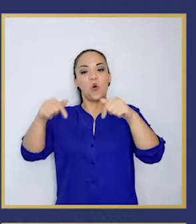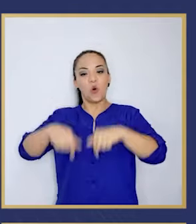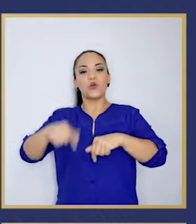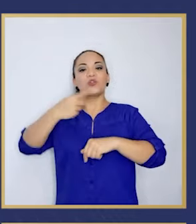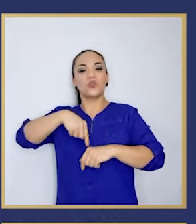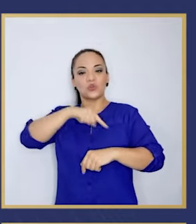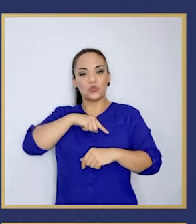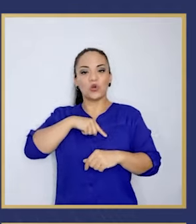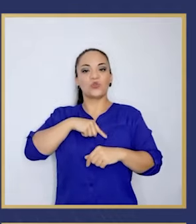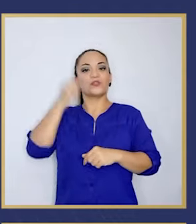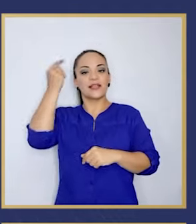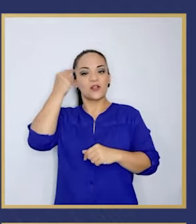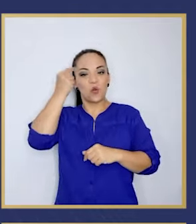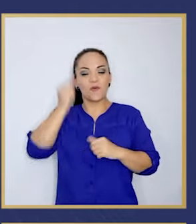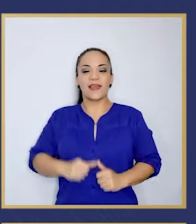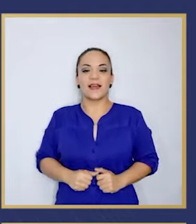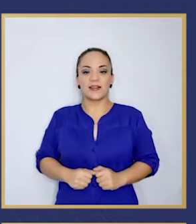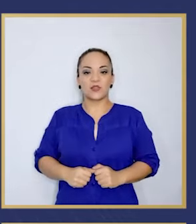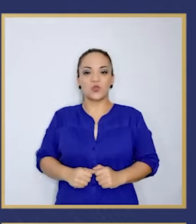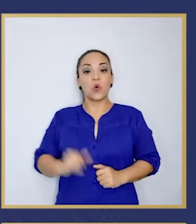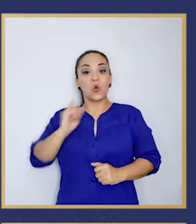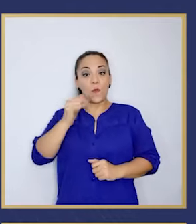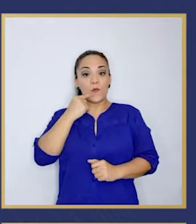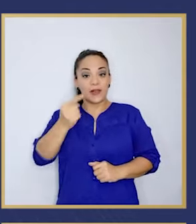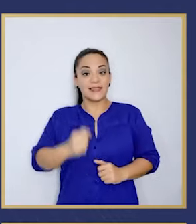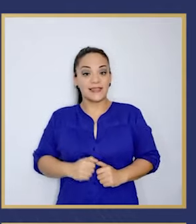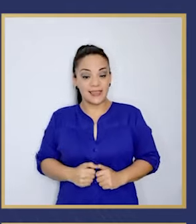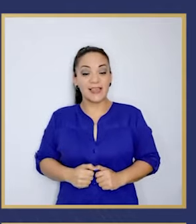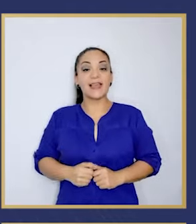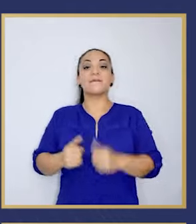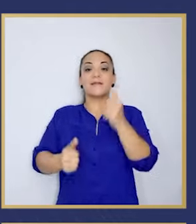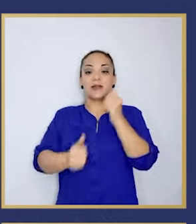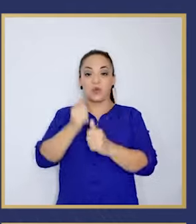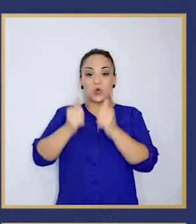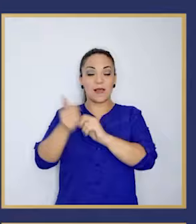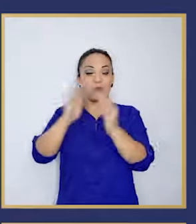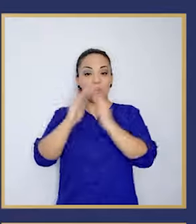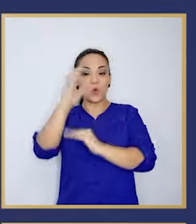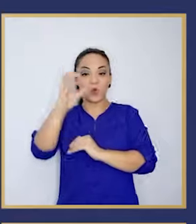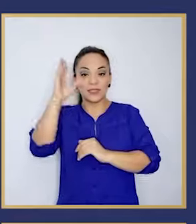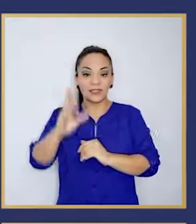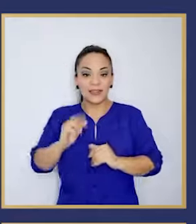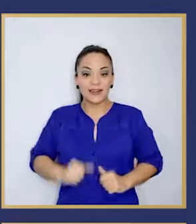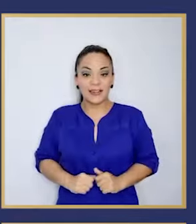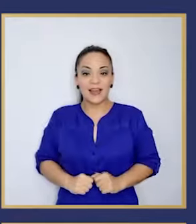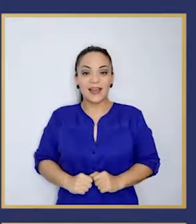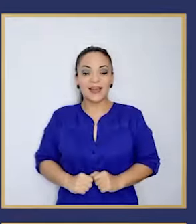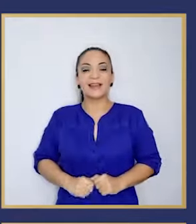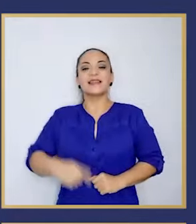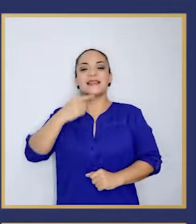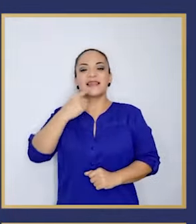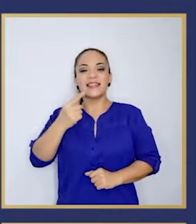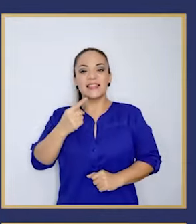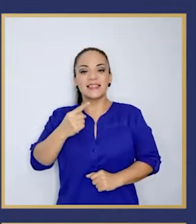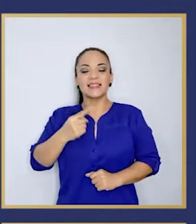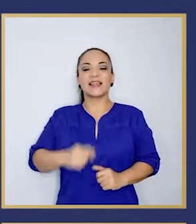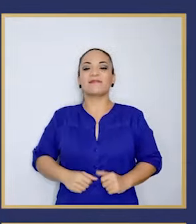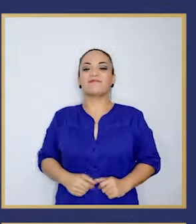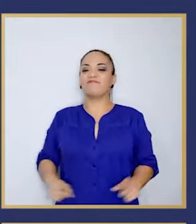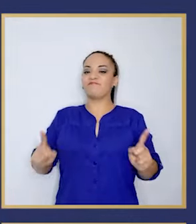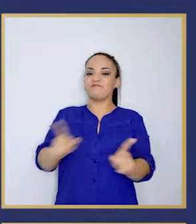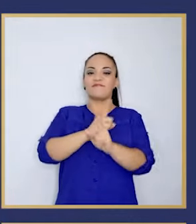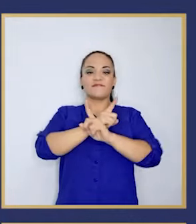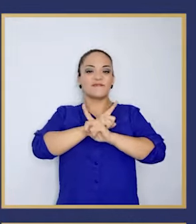Y por eso hoy nosotros en este gobierno, y como les dije, la enorme mayoría del pueblo de Costa Rica